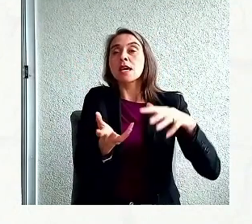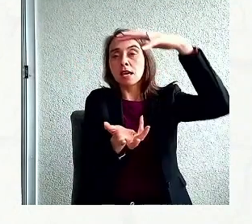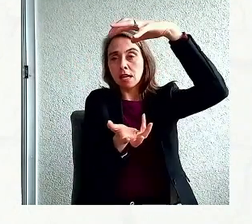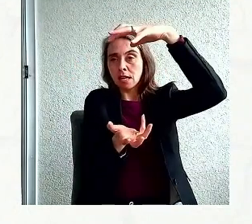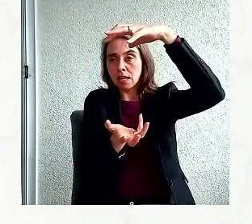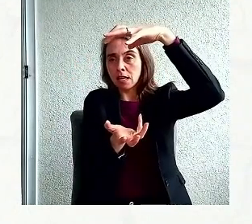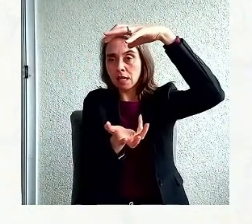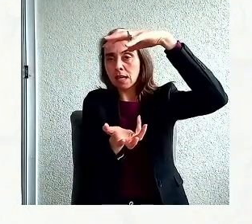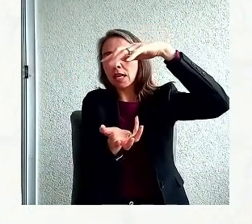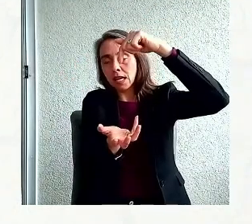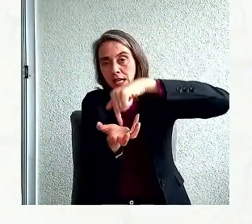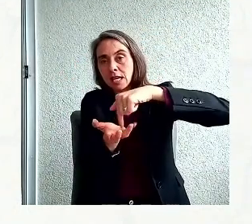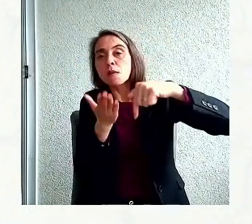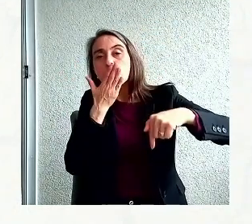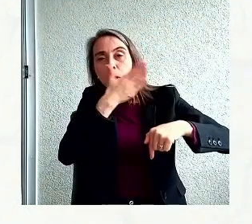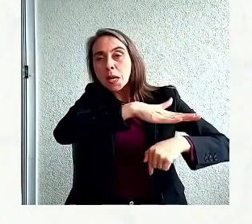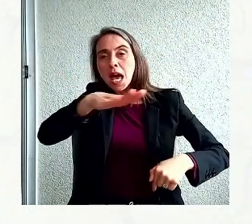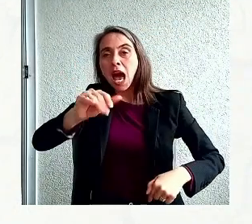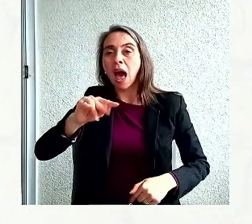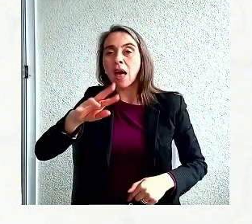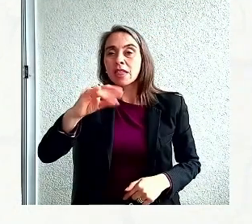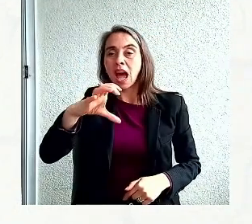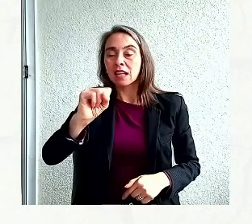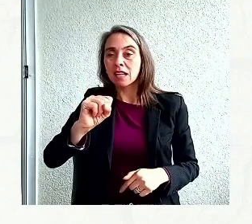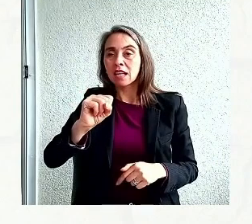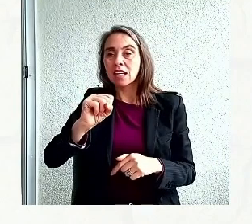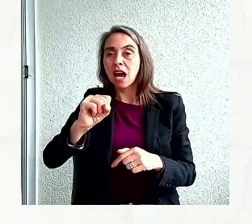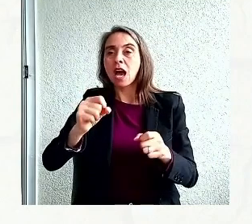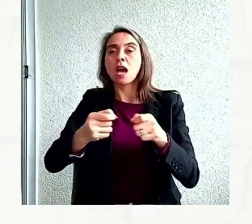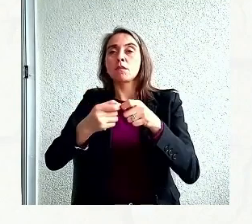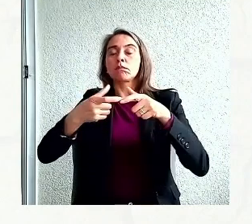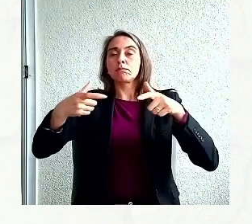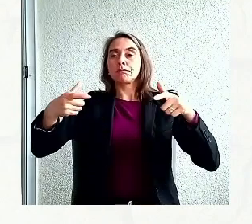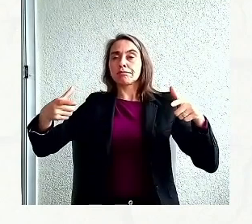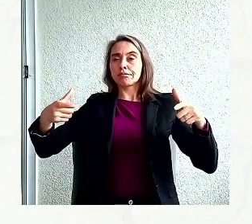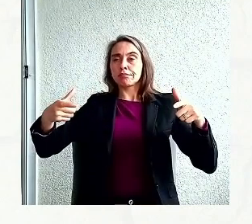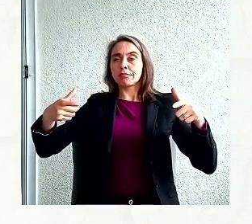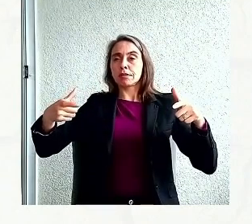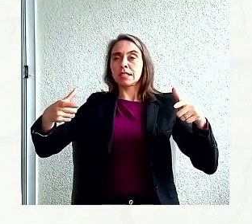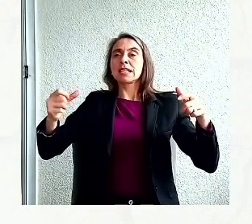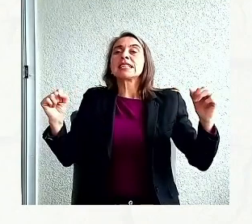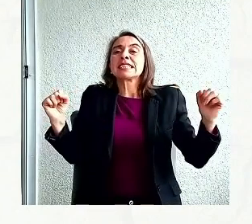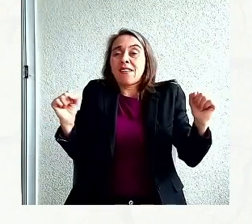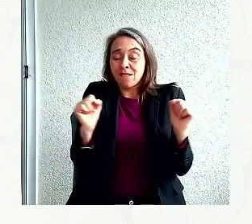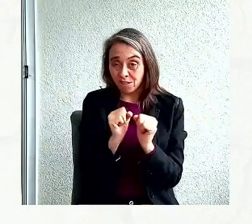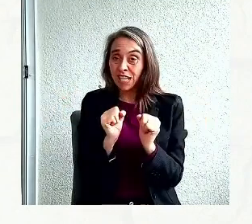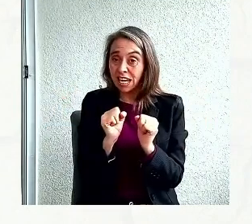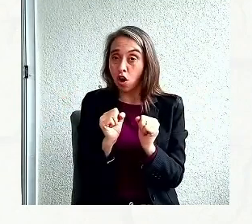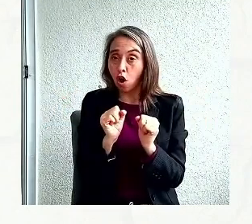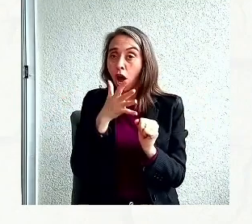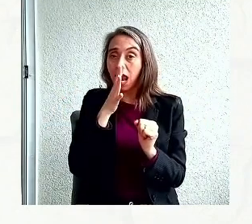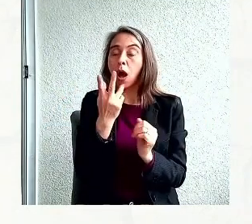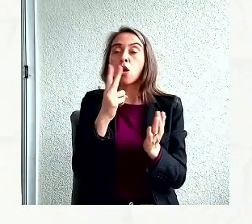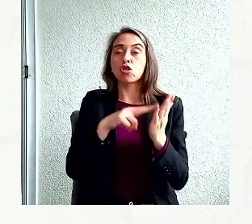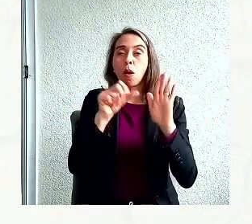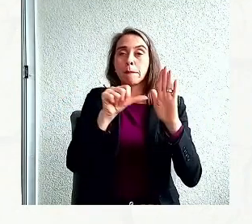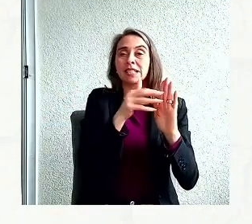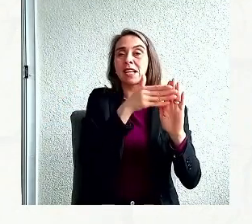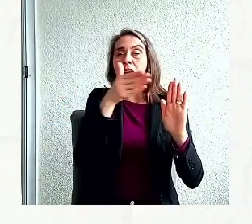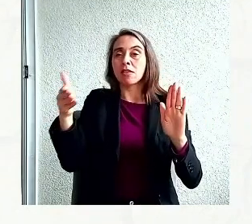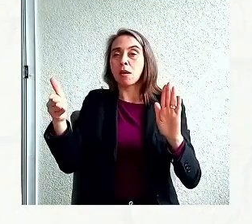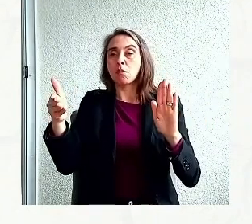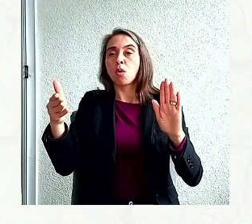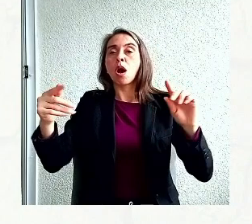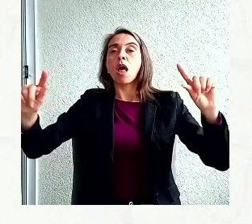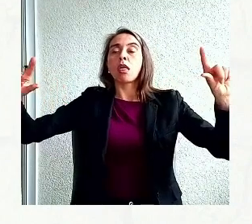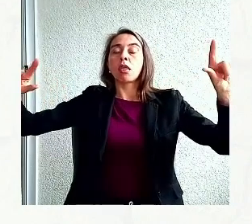produjo un leve enfriamiento, pero desde el 2016 ha disminuido, y eso significó que se revirtió el proceso, o